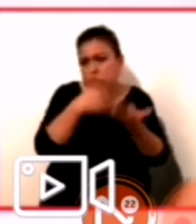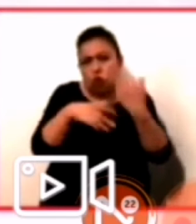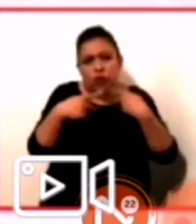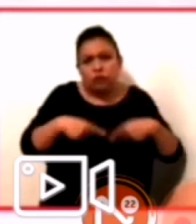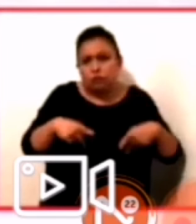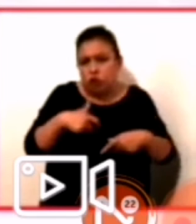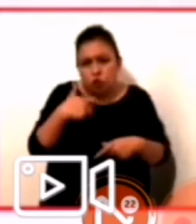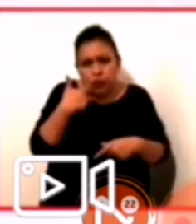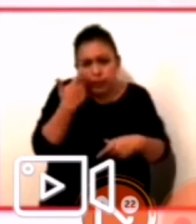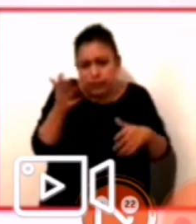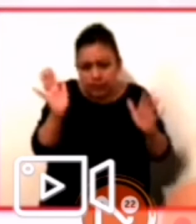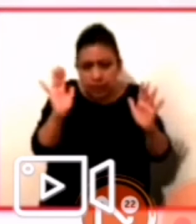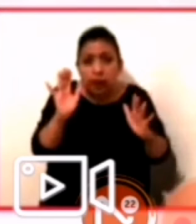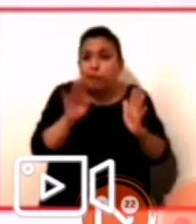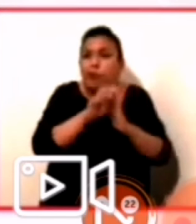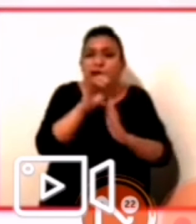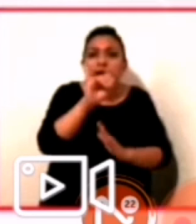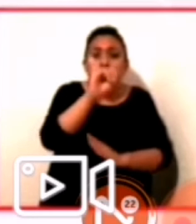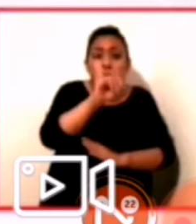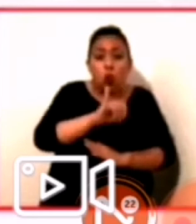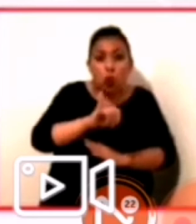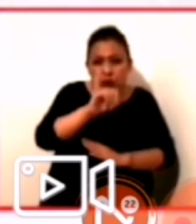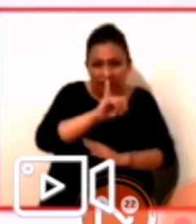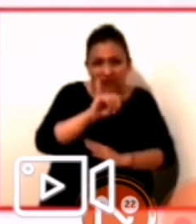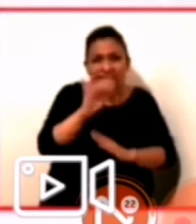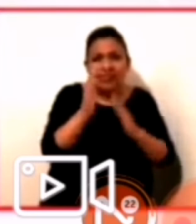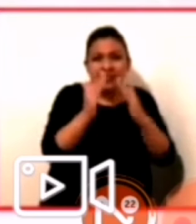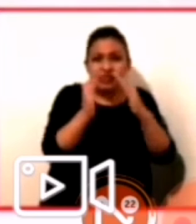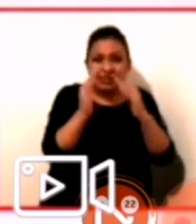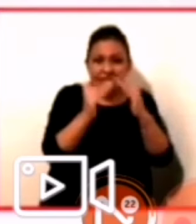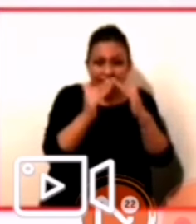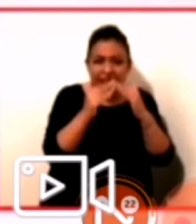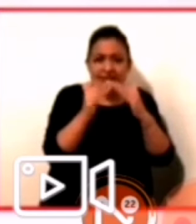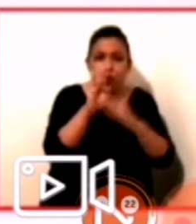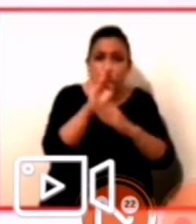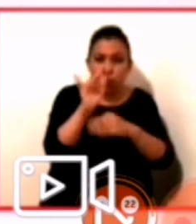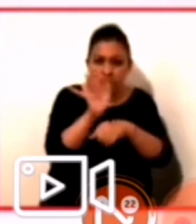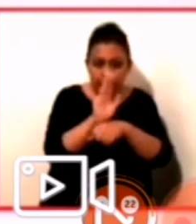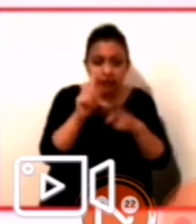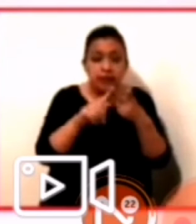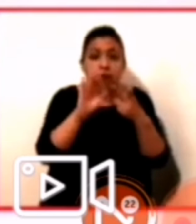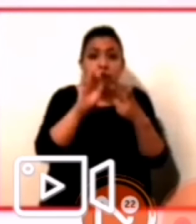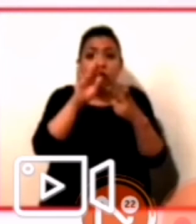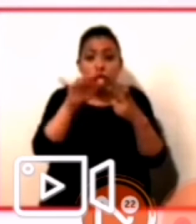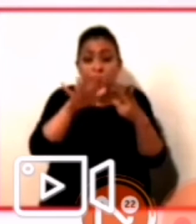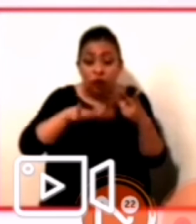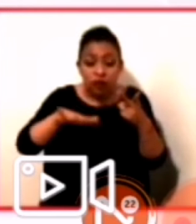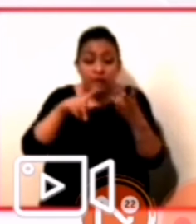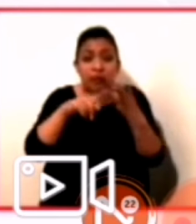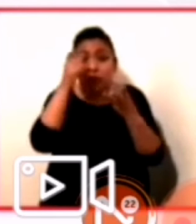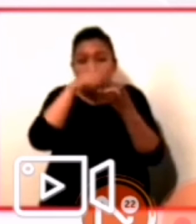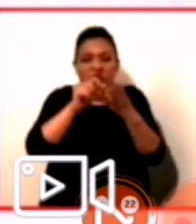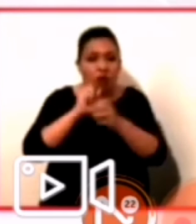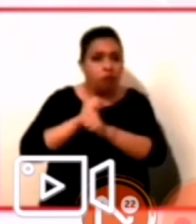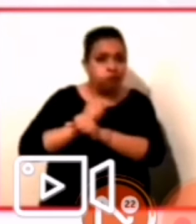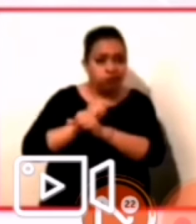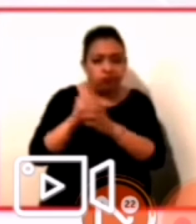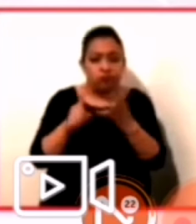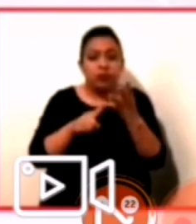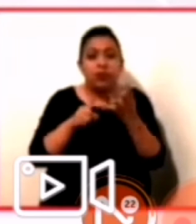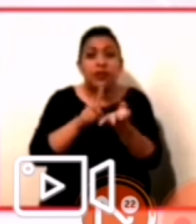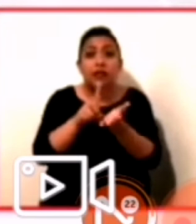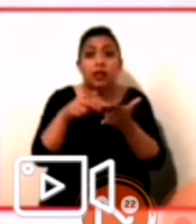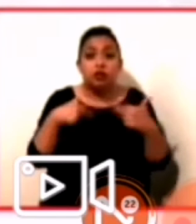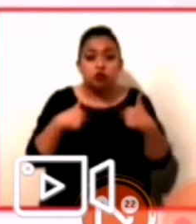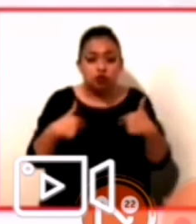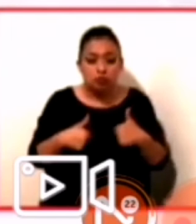los que están Jueves de Cine en Casa Buñuel, Los Fabuladores y su entorno, Escritoras en Resistencia, Derechos